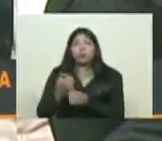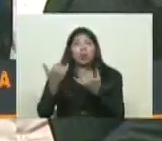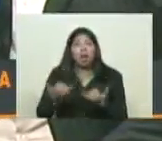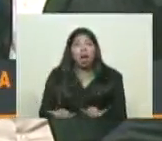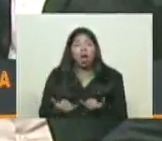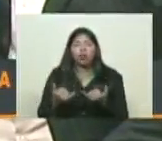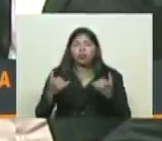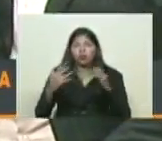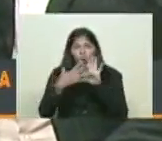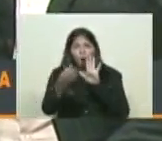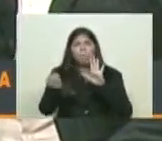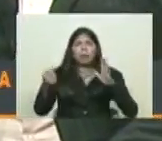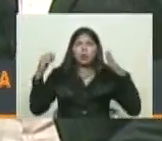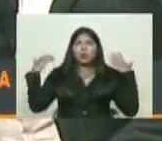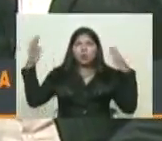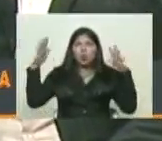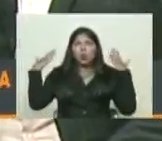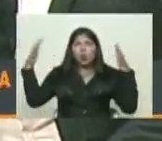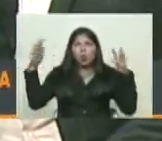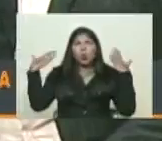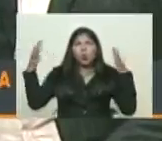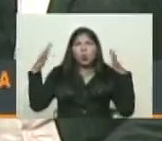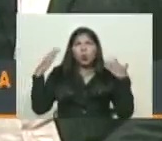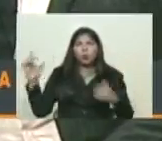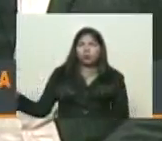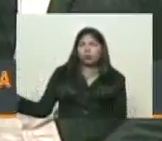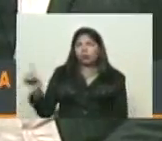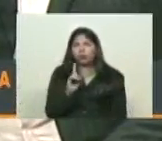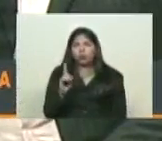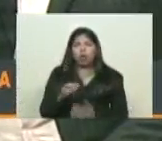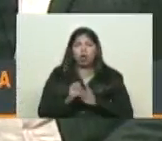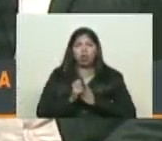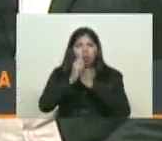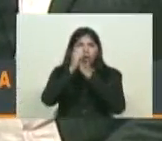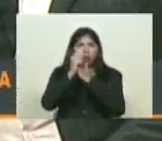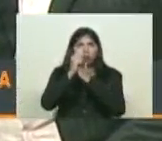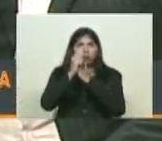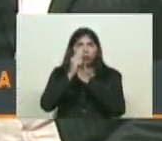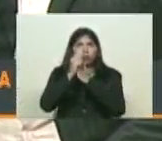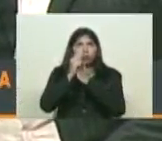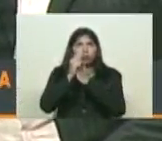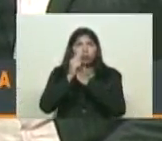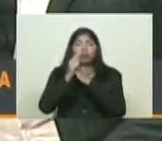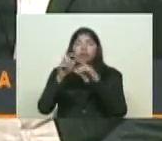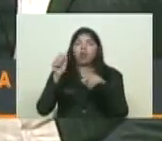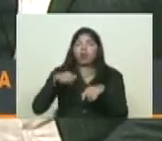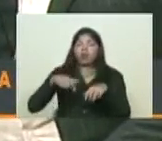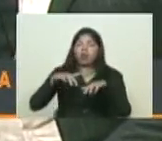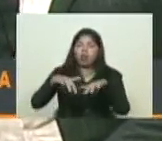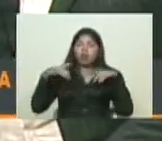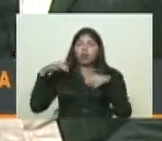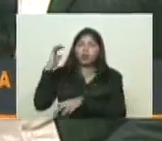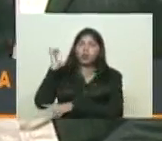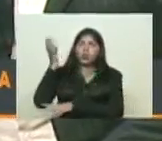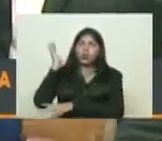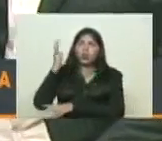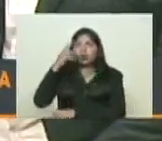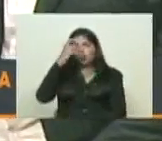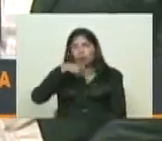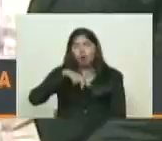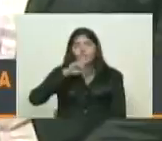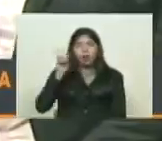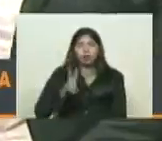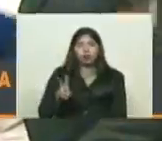aplauso para darle la palabra, para que tome él el timón de esta gran acción. asamblea del movimiento Somos Venezuela